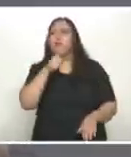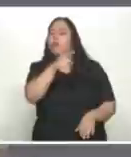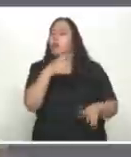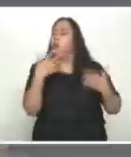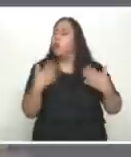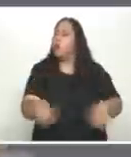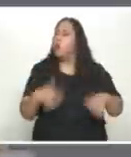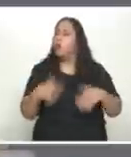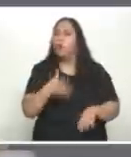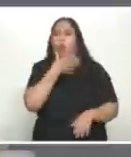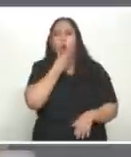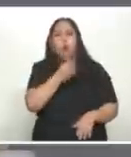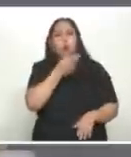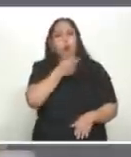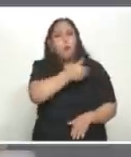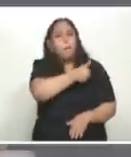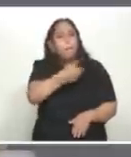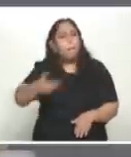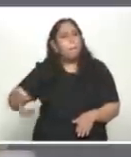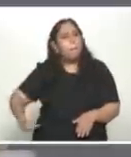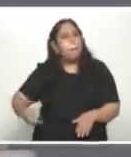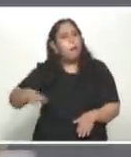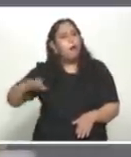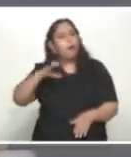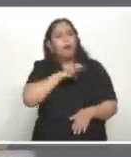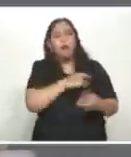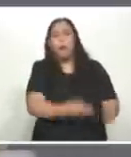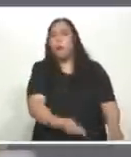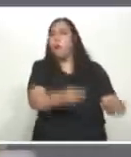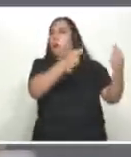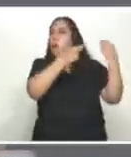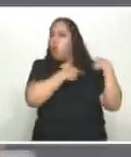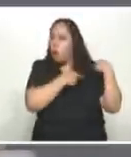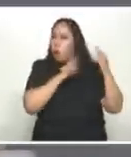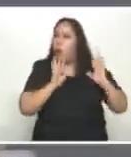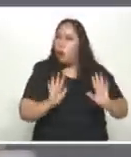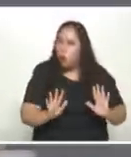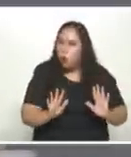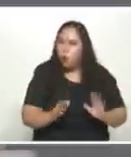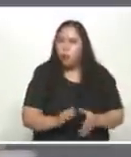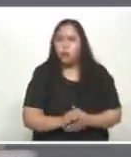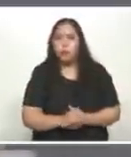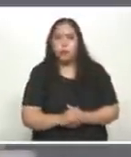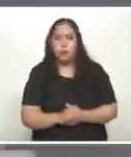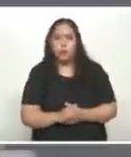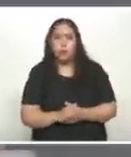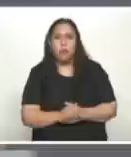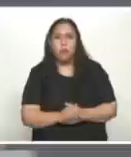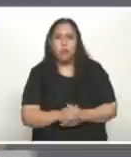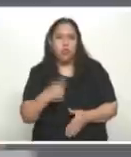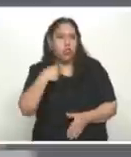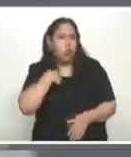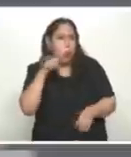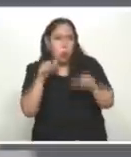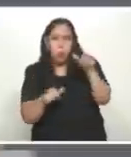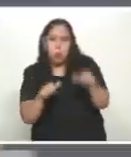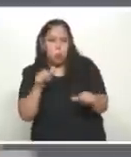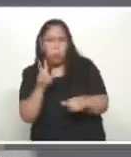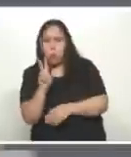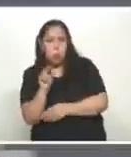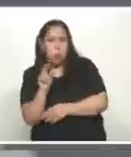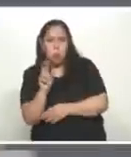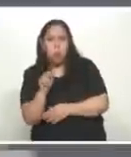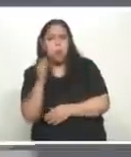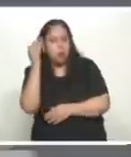pueblo y muy leal a los mandatos de Xiomara. Entonces no tengo por qué dudarlo. Hugo Noé Pino, por